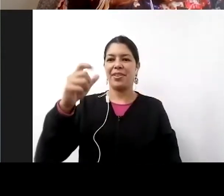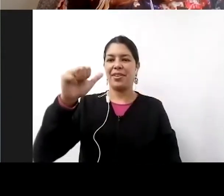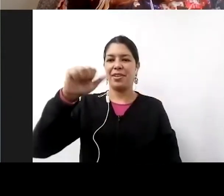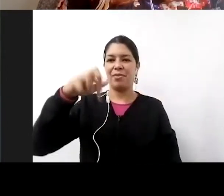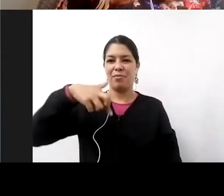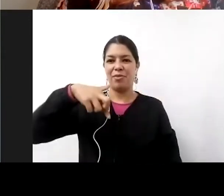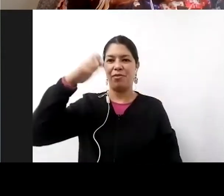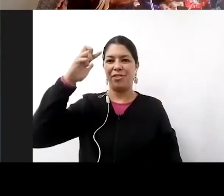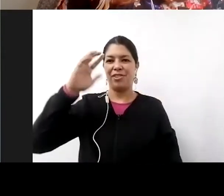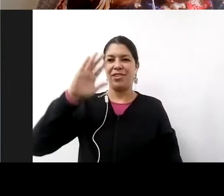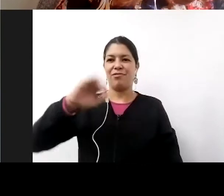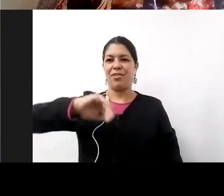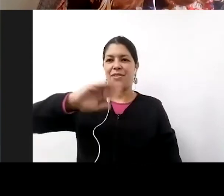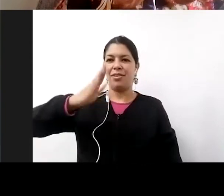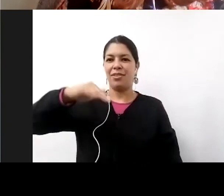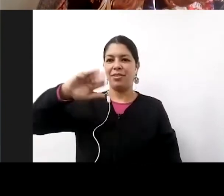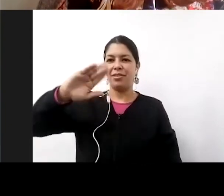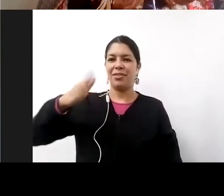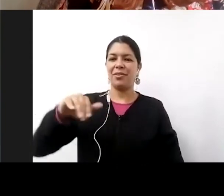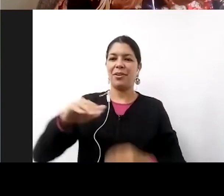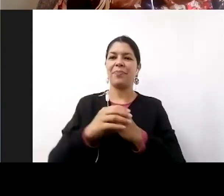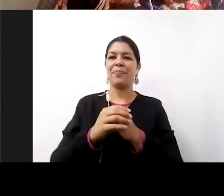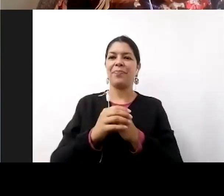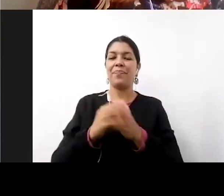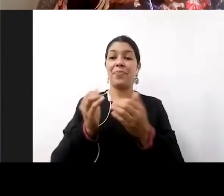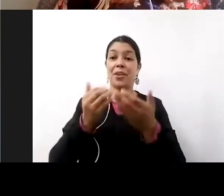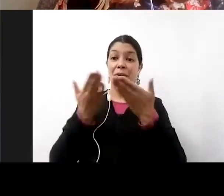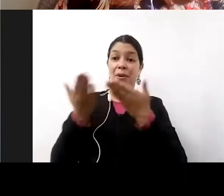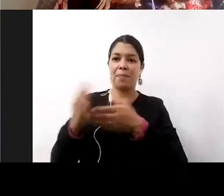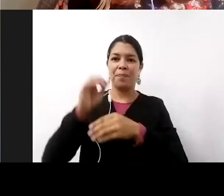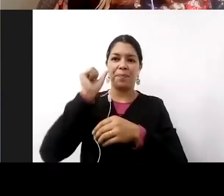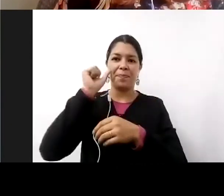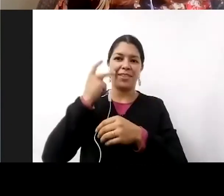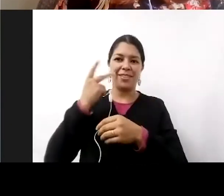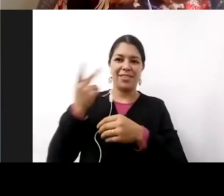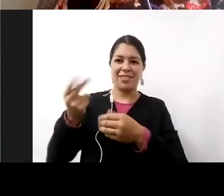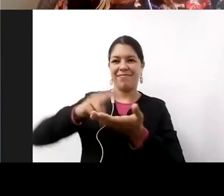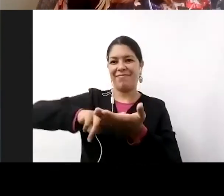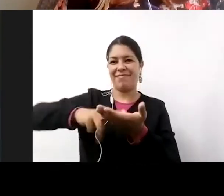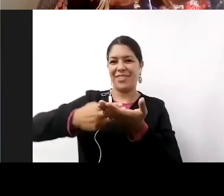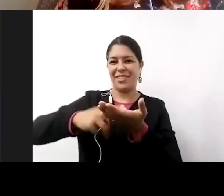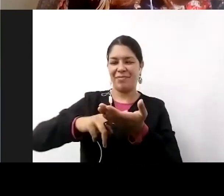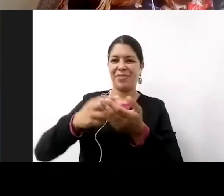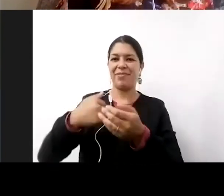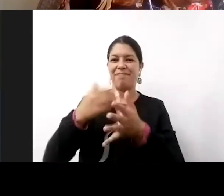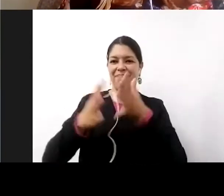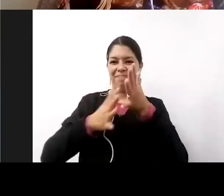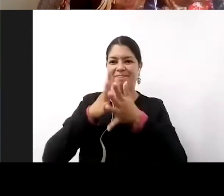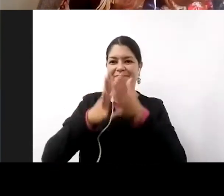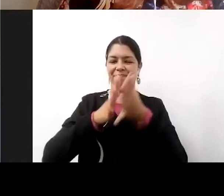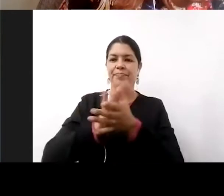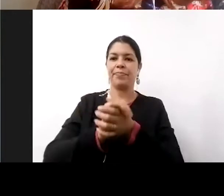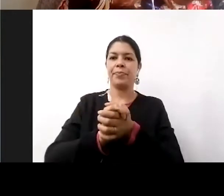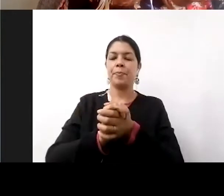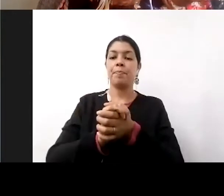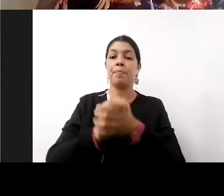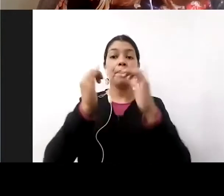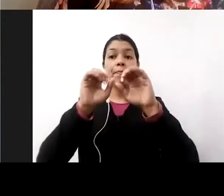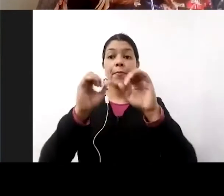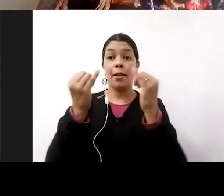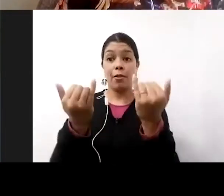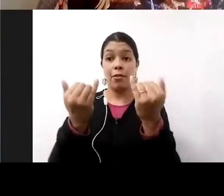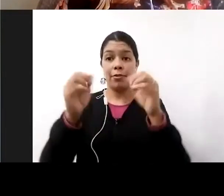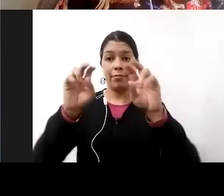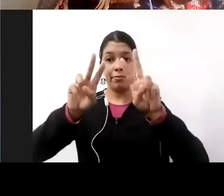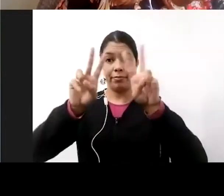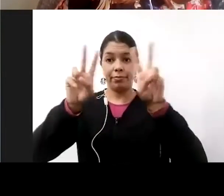psicosocial para Antioquia. Y hoy nos acompaña Patricia Ávila, que es nuestra intérprete de lengua de señas. En esta ocasión vamos a hablar